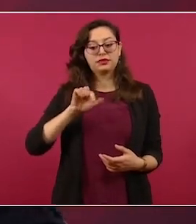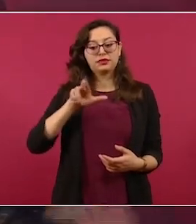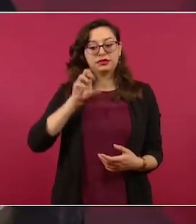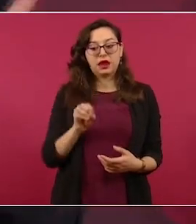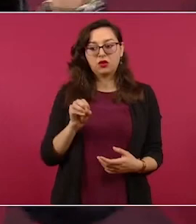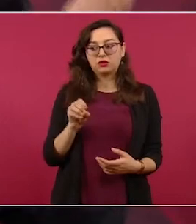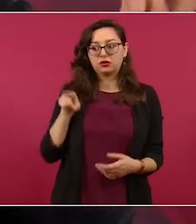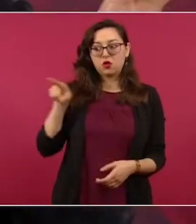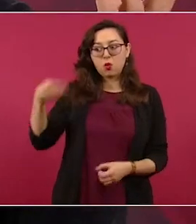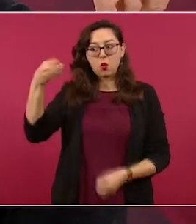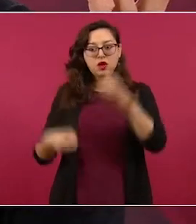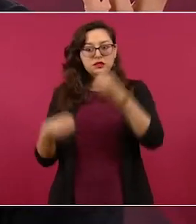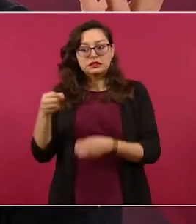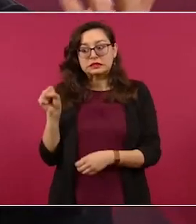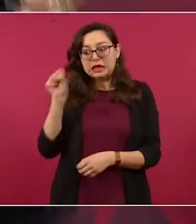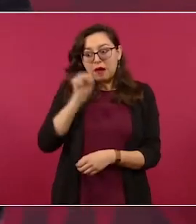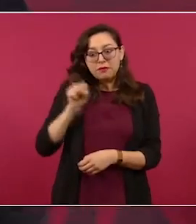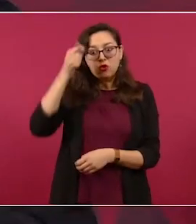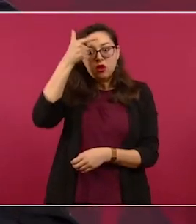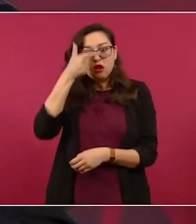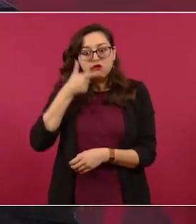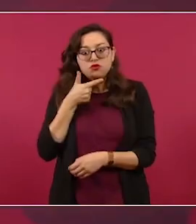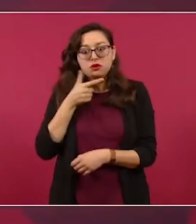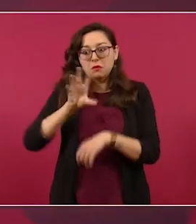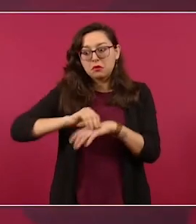¿Cómo que lo sueltan? Ya después